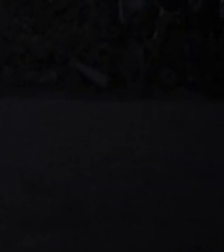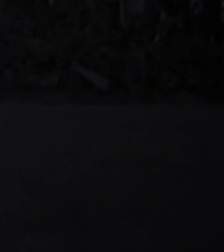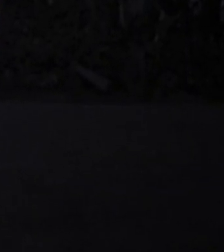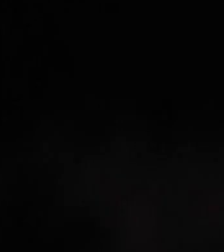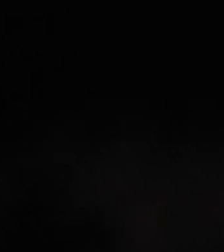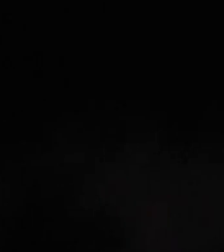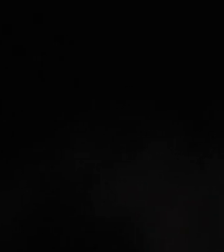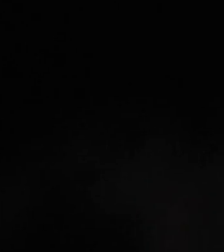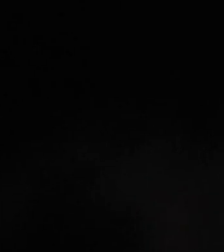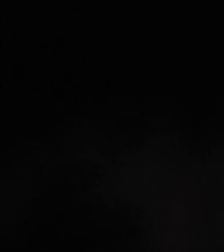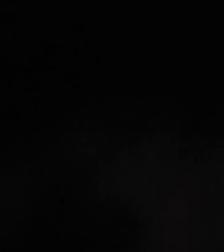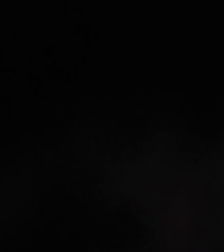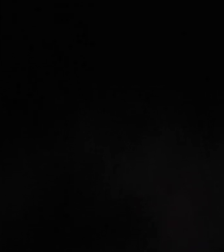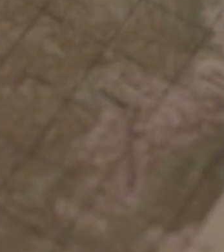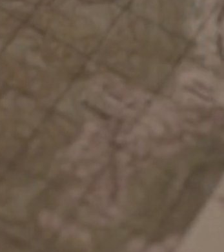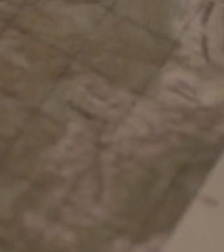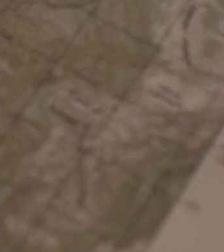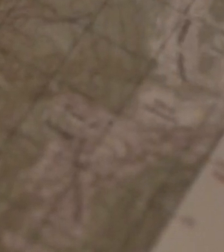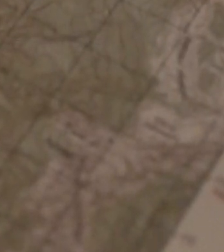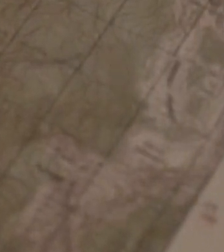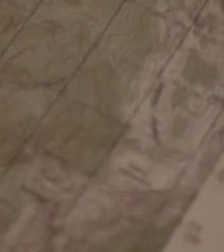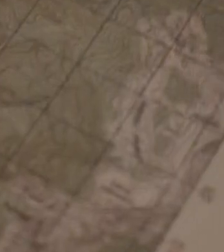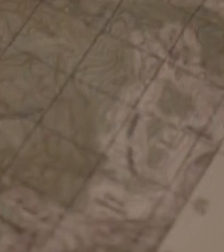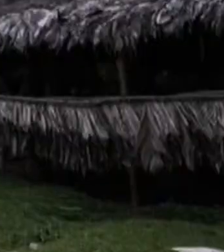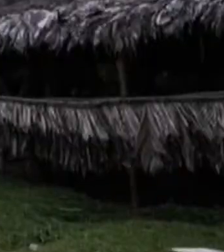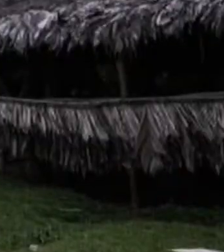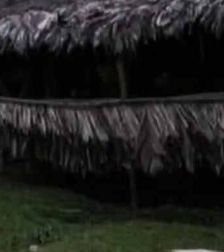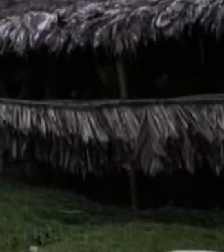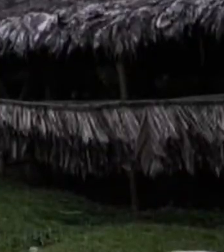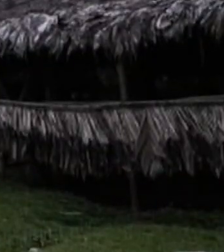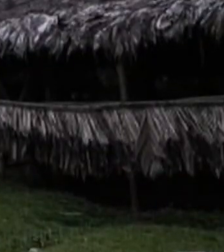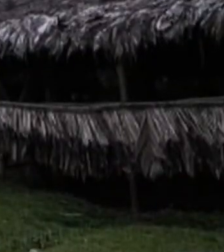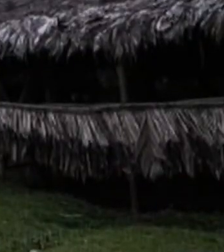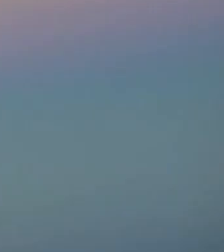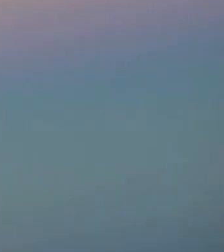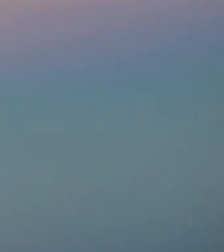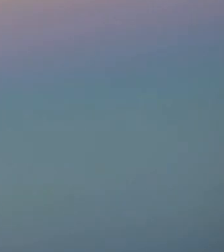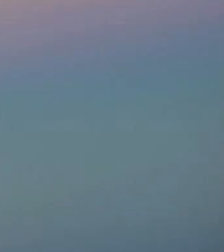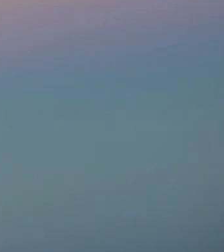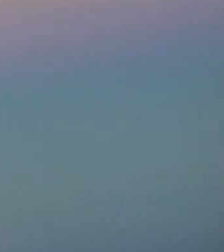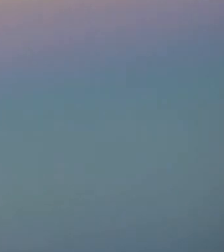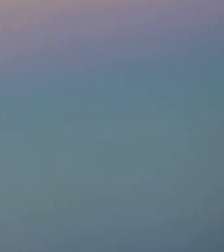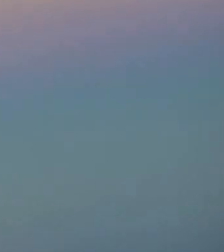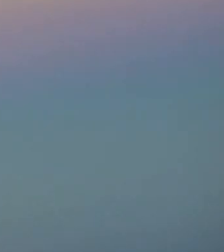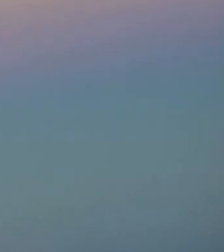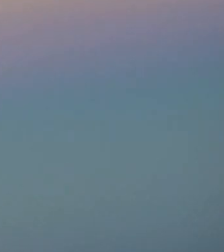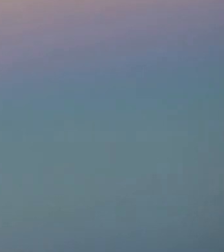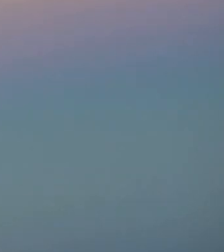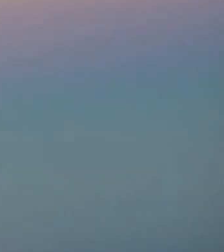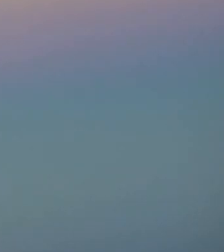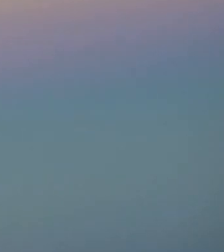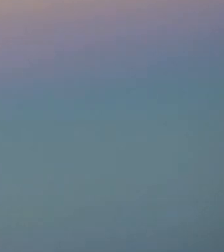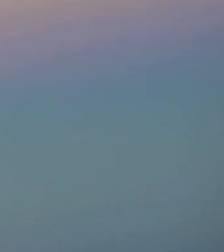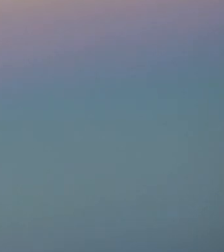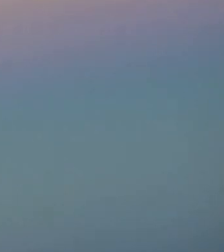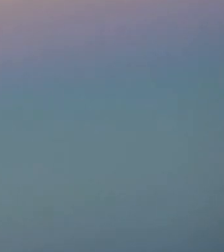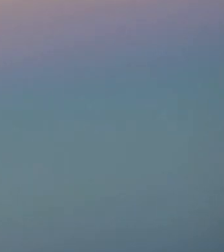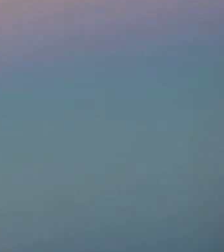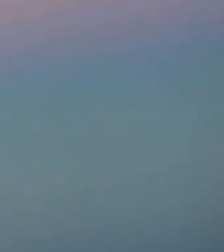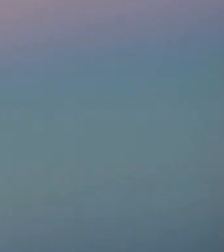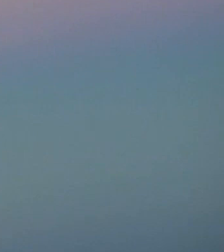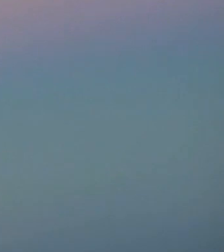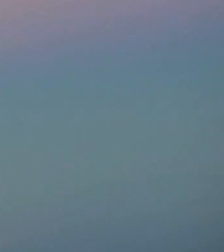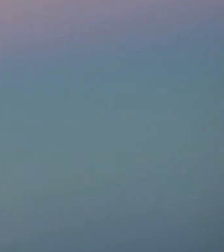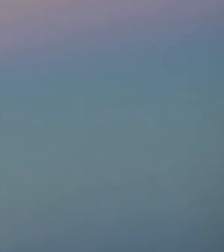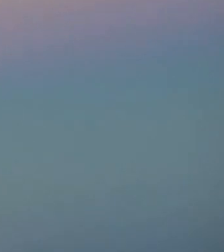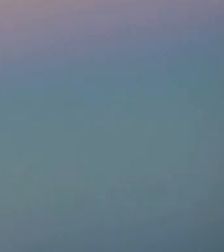ausencia de registros es una de las cosas que más amenaza esta cultura. El 14 de mayo a las 9 de la noche y